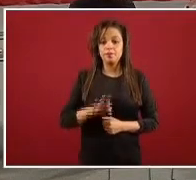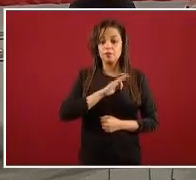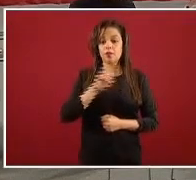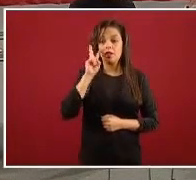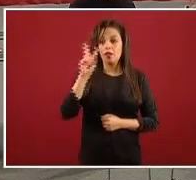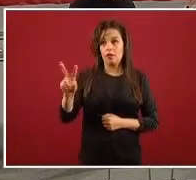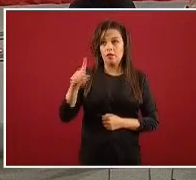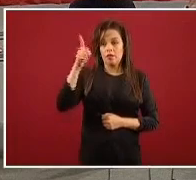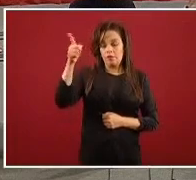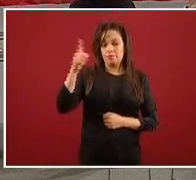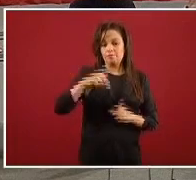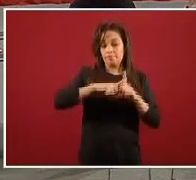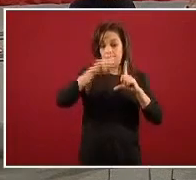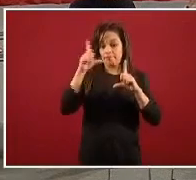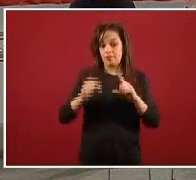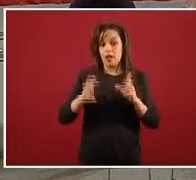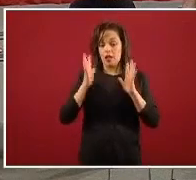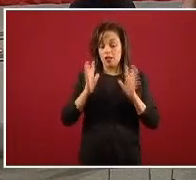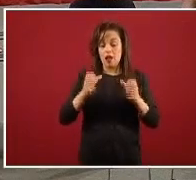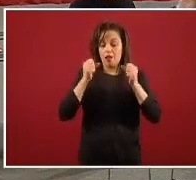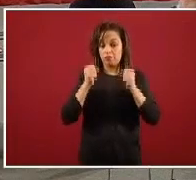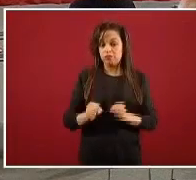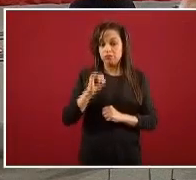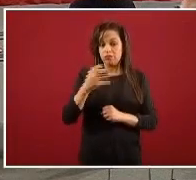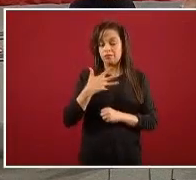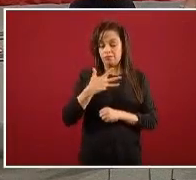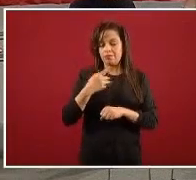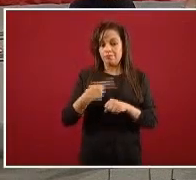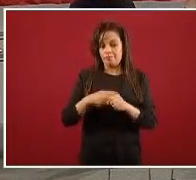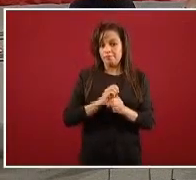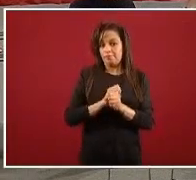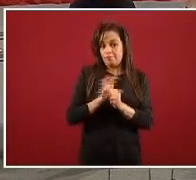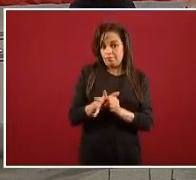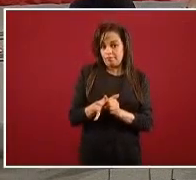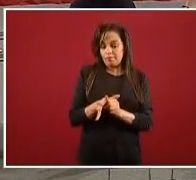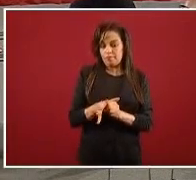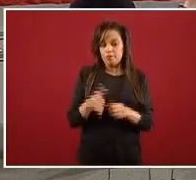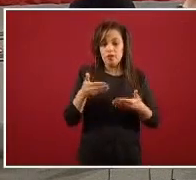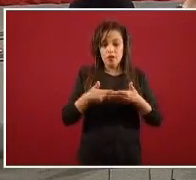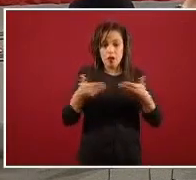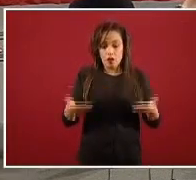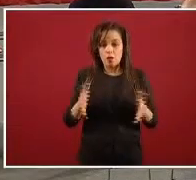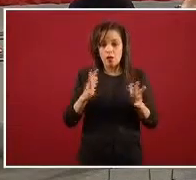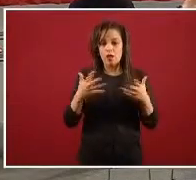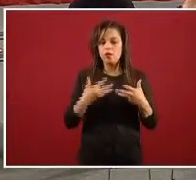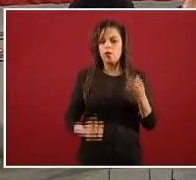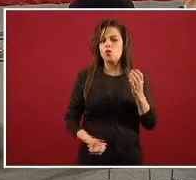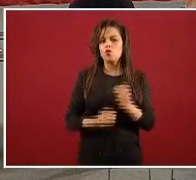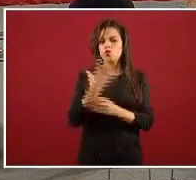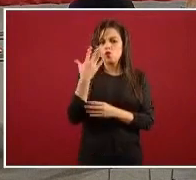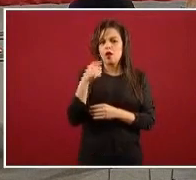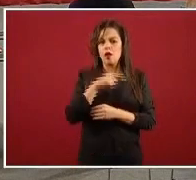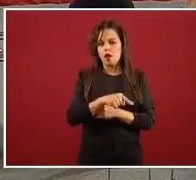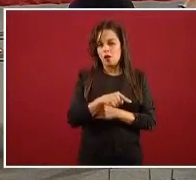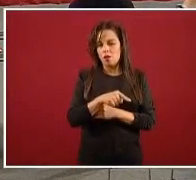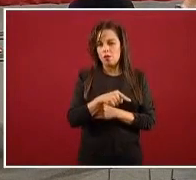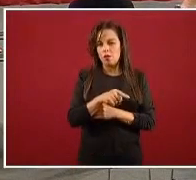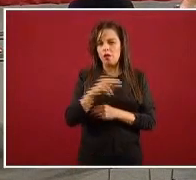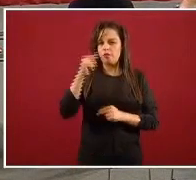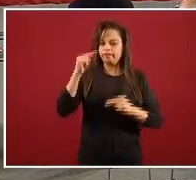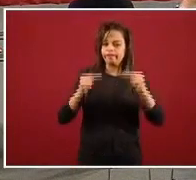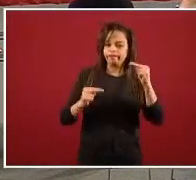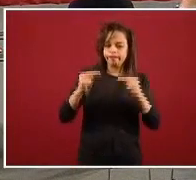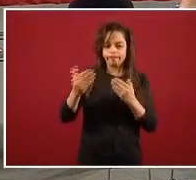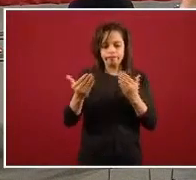casos confirmados, tenemos ya ahora un nuevo balance entre hombres y mujeres, aunque